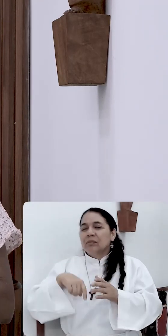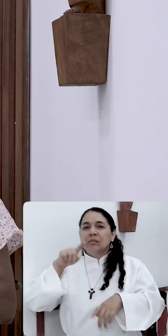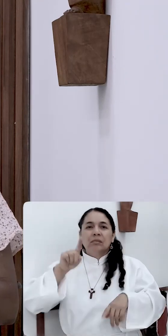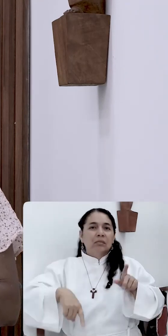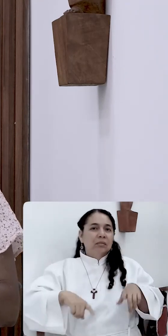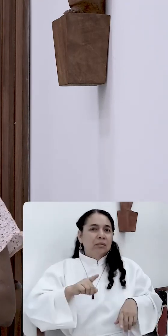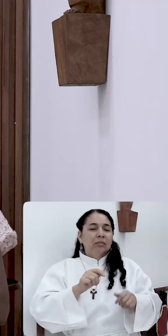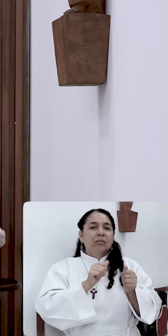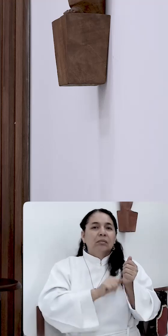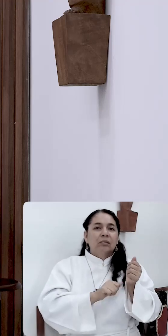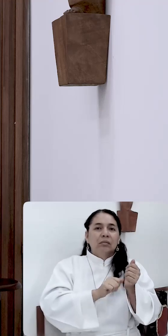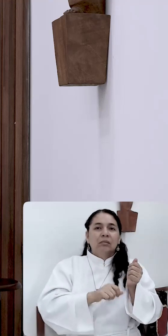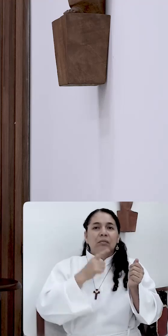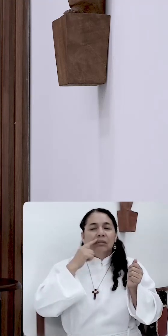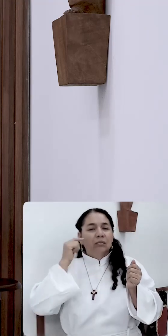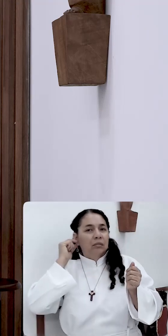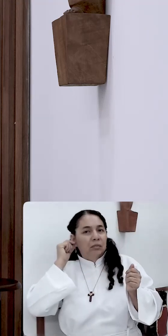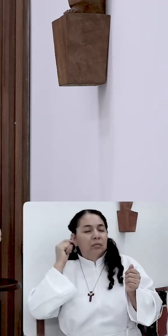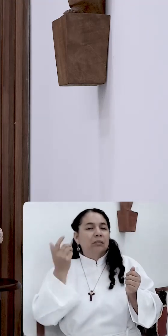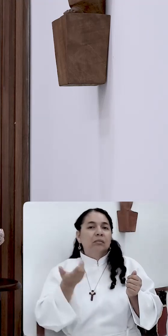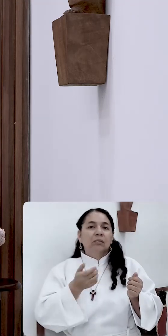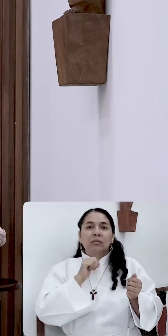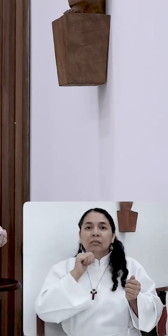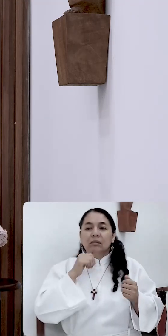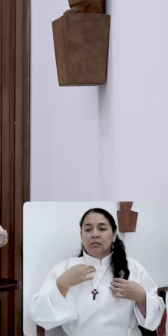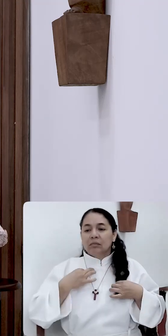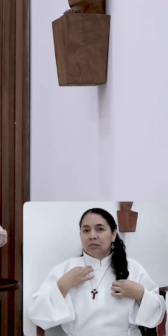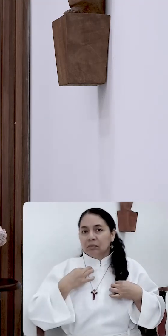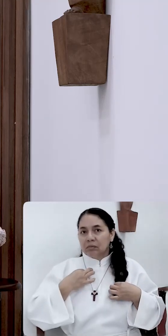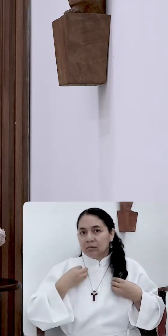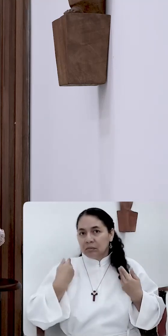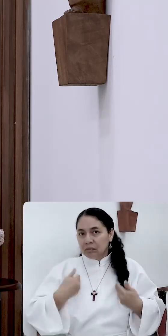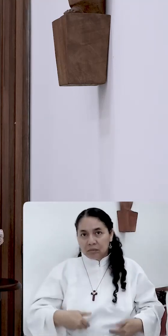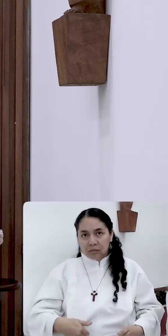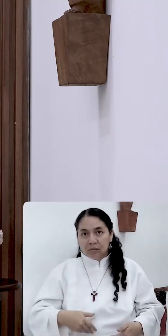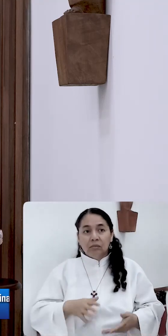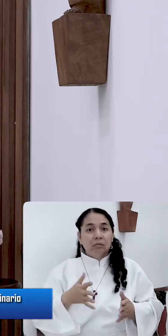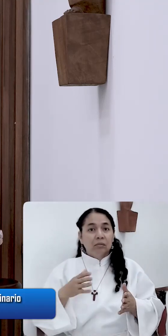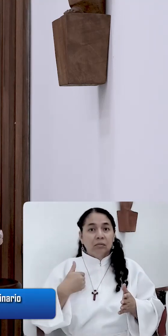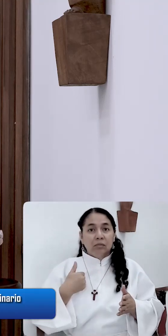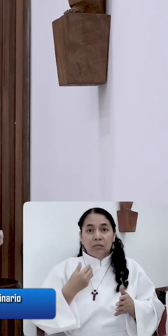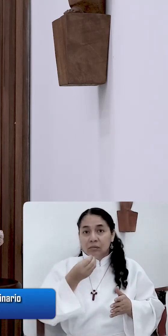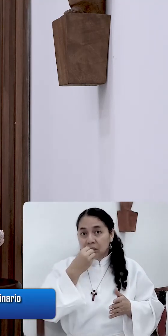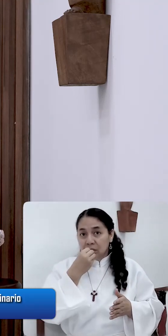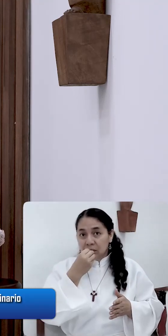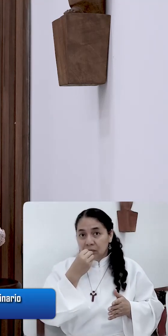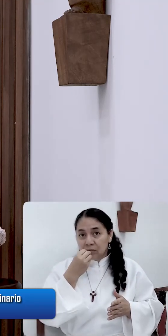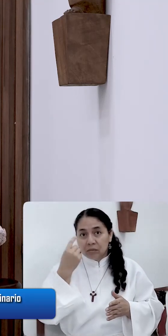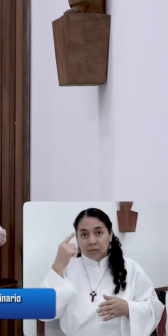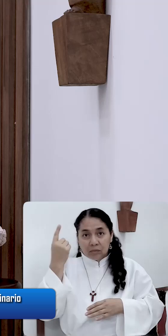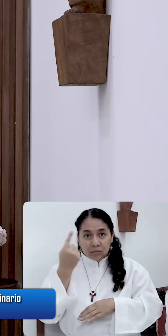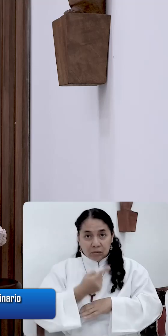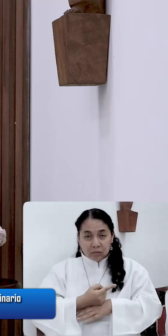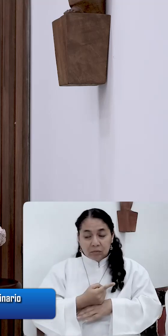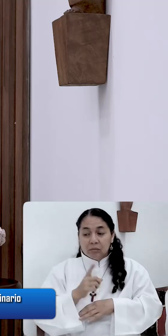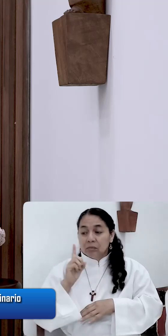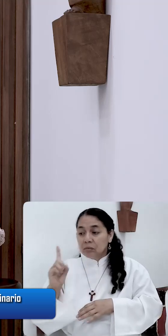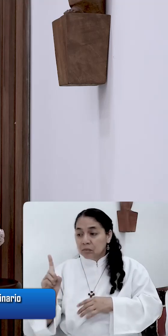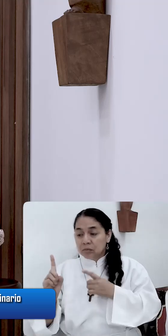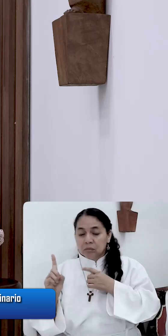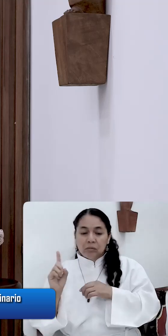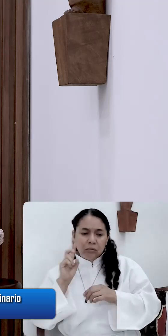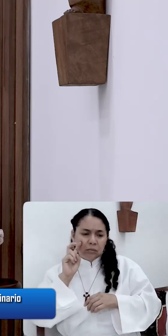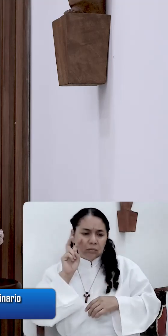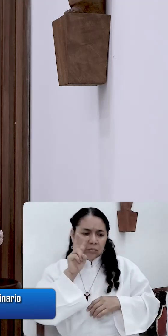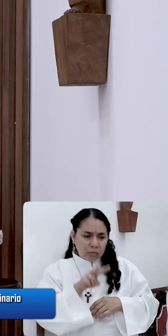Supongamos que algún hermano o hermana carece de ropa y del alimento necesario para el día, y que uno de